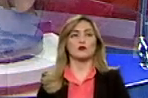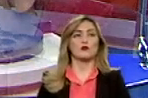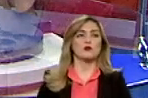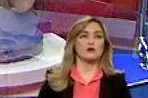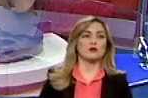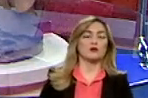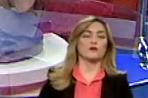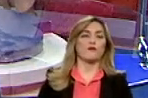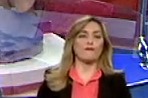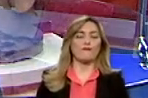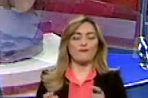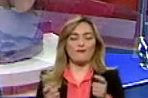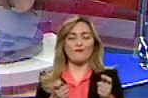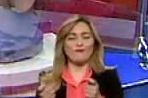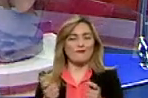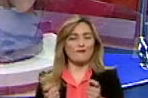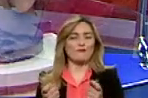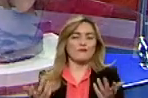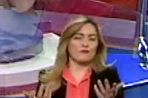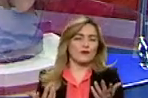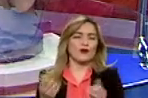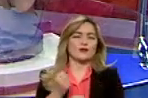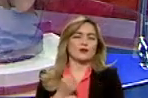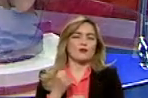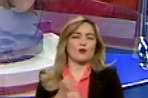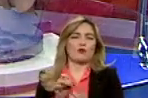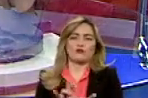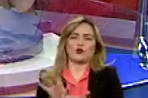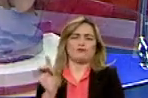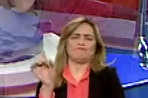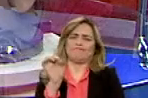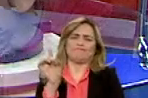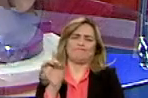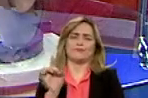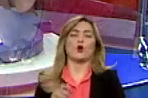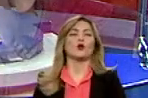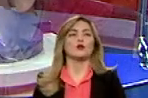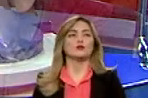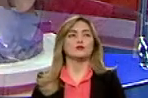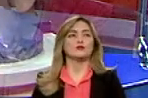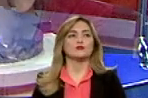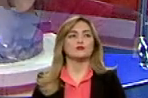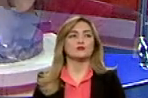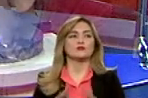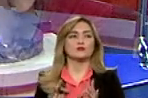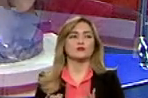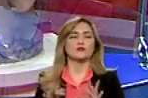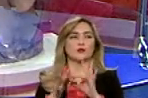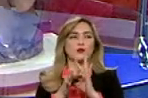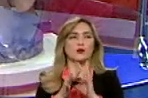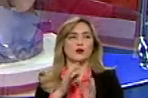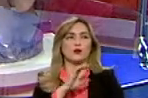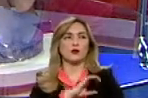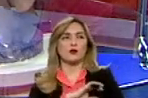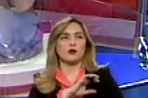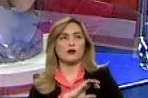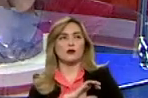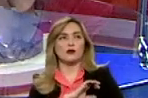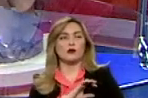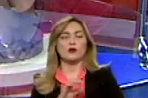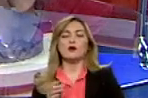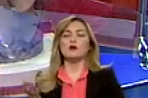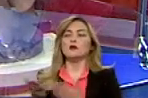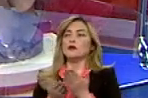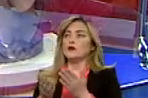que los operadores privados se queden en el desempleo. Lo que estoy diciendo es que la forma, el vínculo entre la municipalidad y el